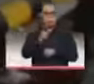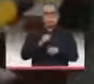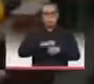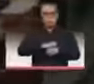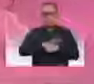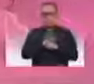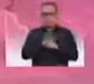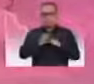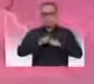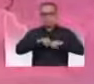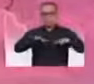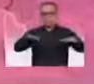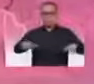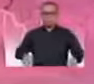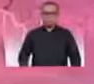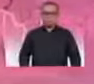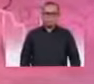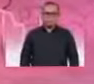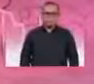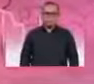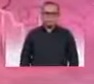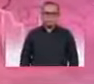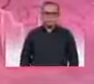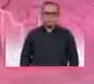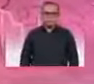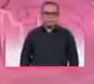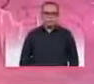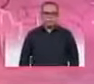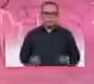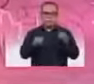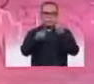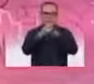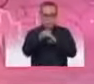La Federación Colombiana de Trabajadores de la Educación llamó a los